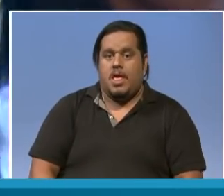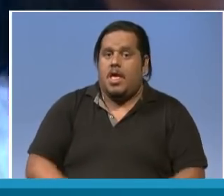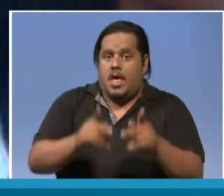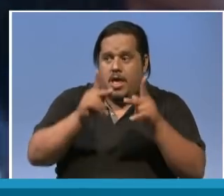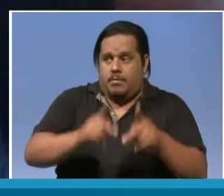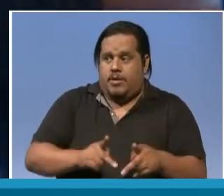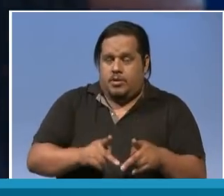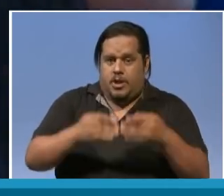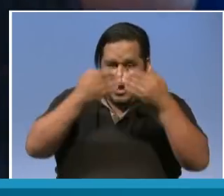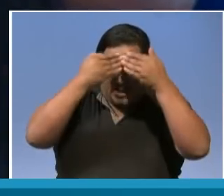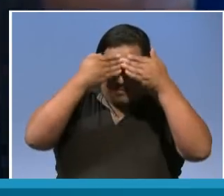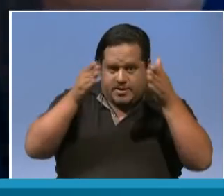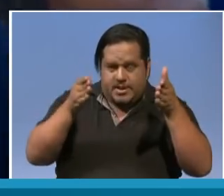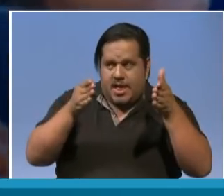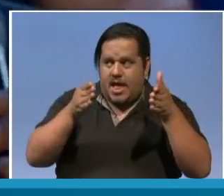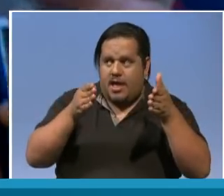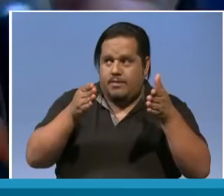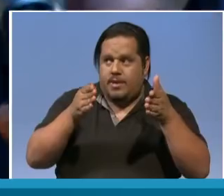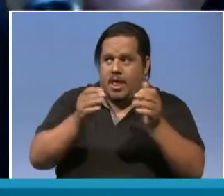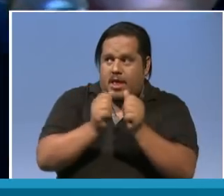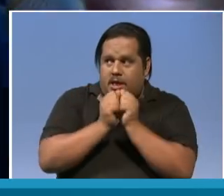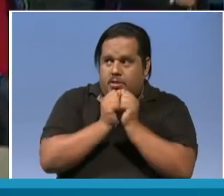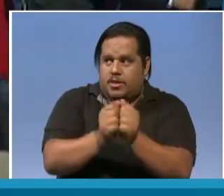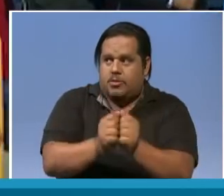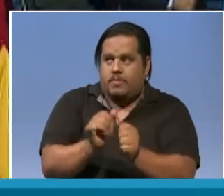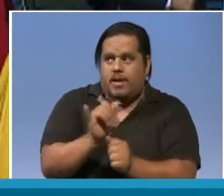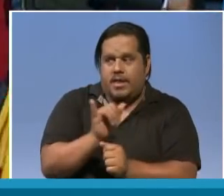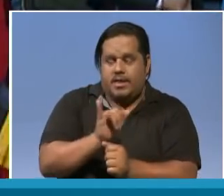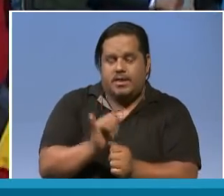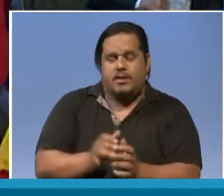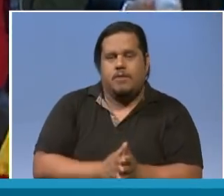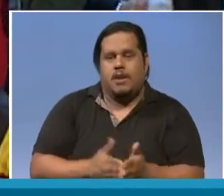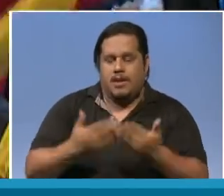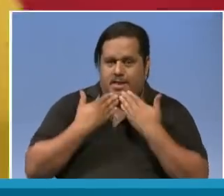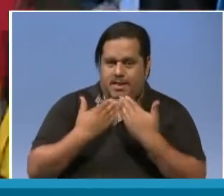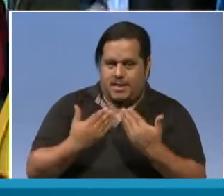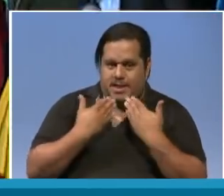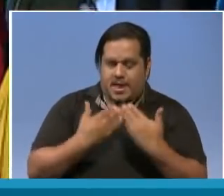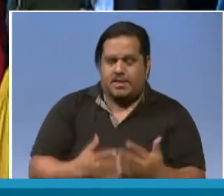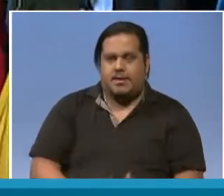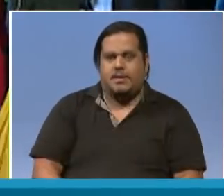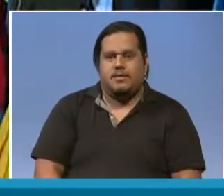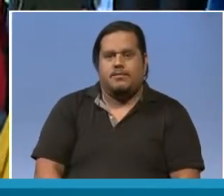Personas del Frente Amplio que nos acompañan. Gracias.